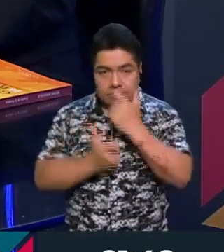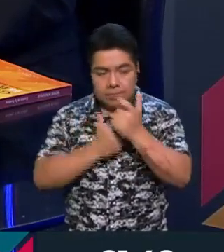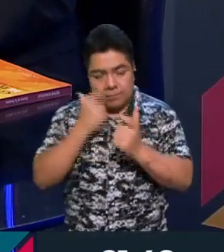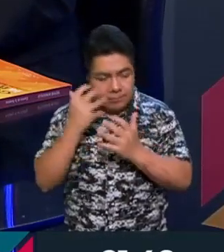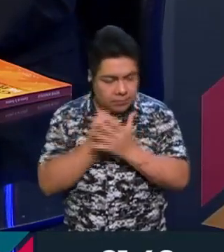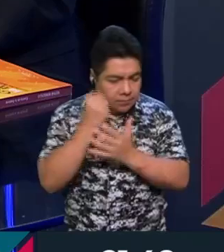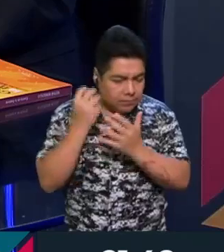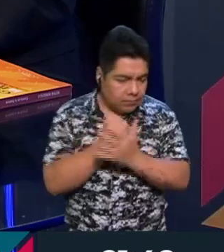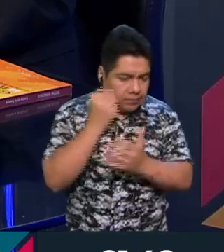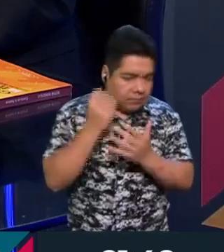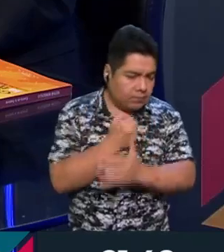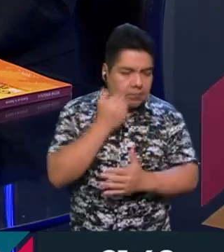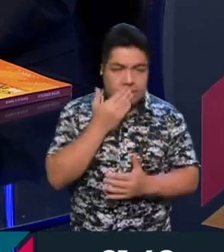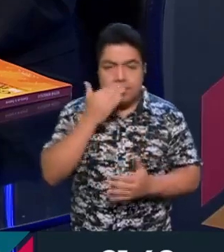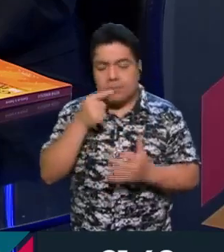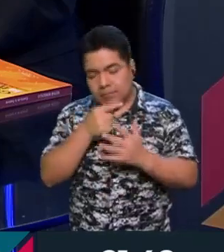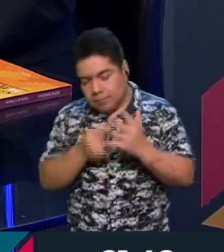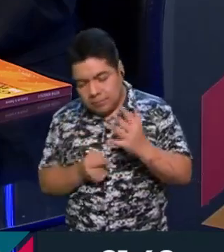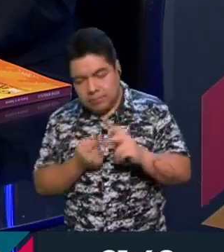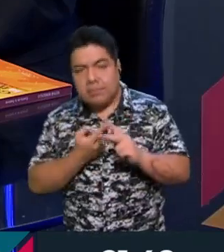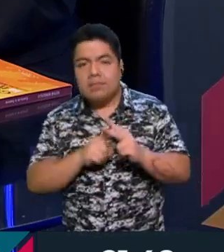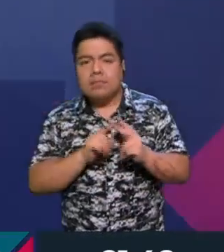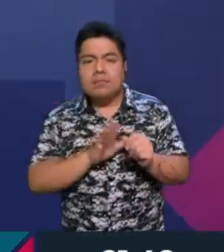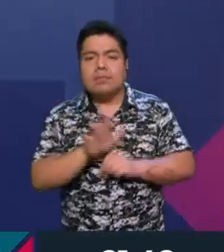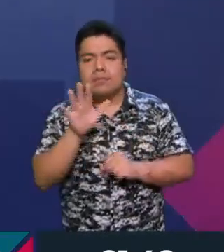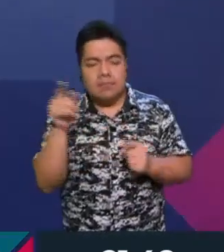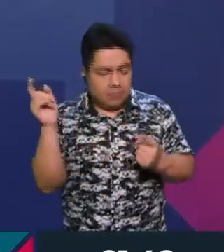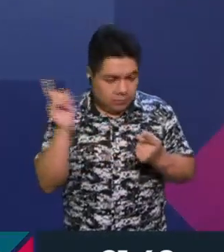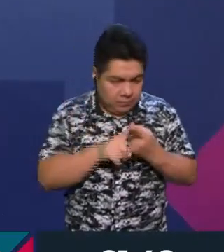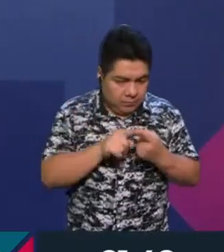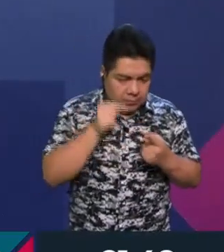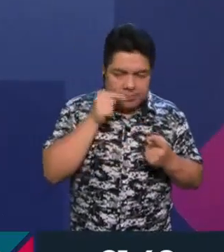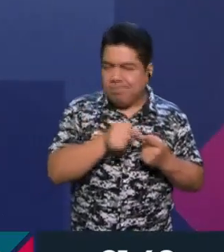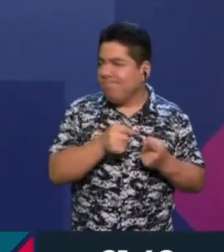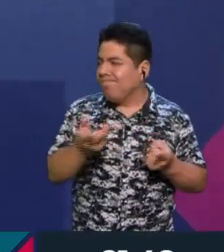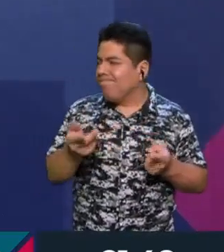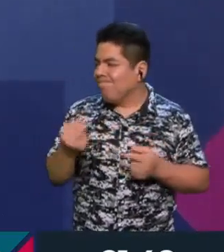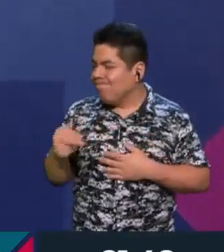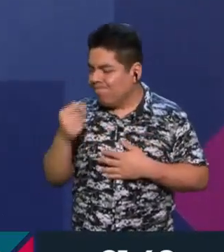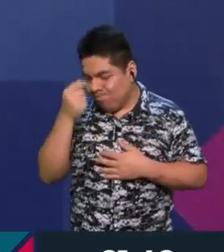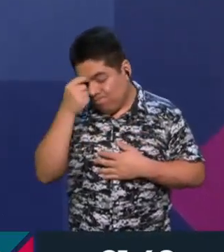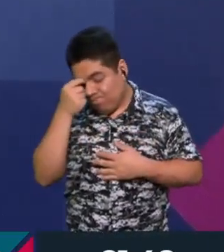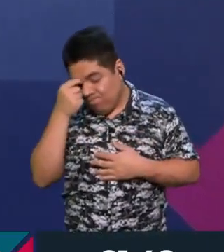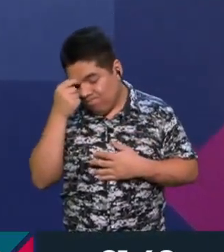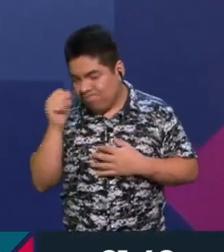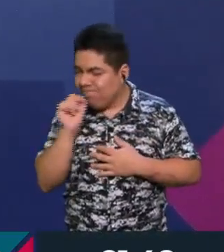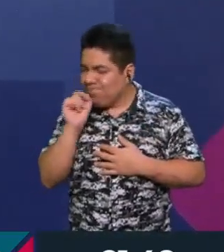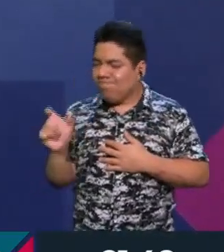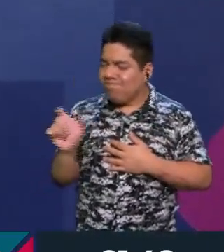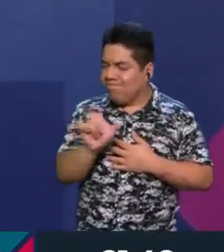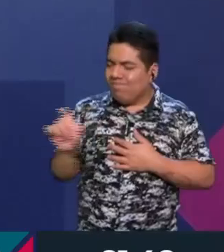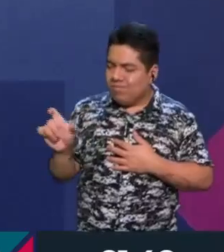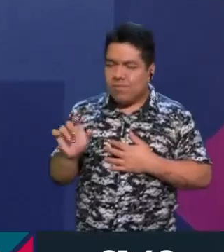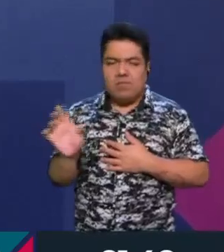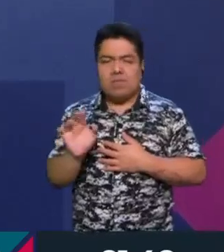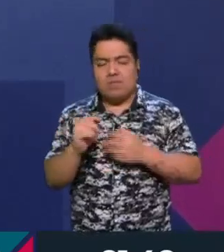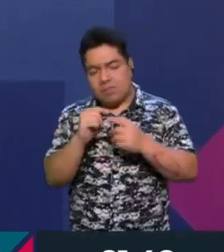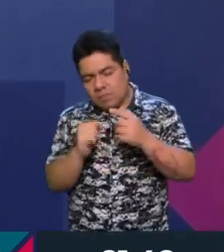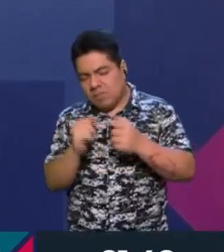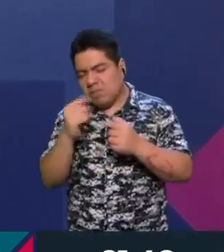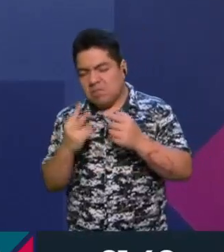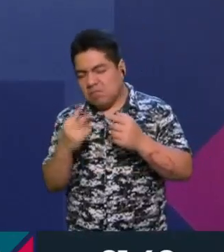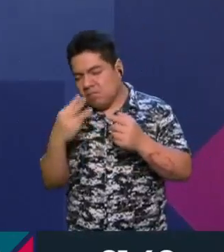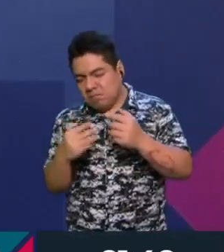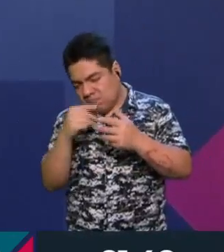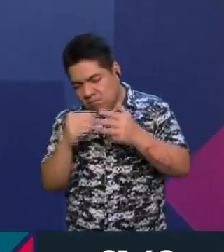comenzó? Precisamente hablando de este, ¿cómo llamarlo? No es un lema, es en 2 líneas o